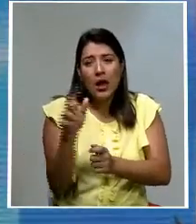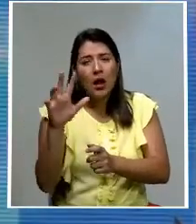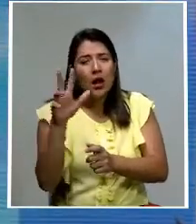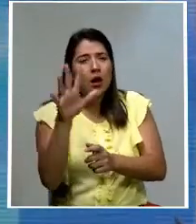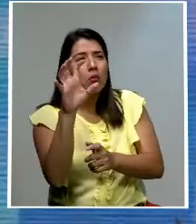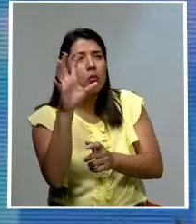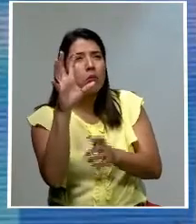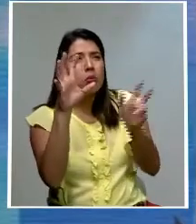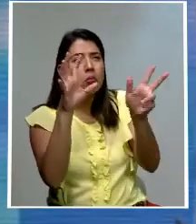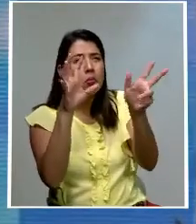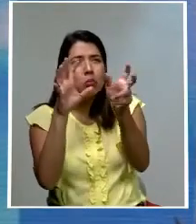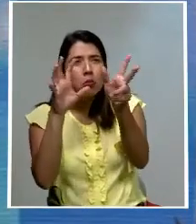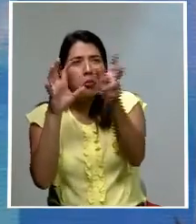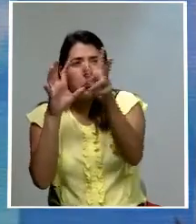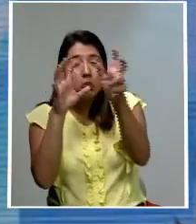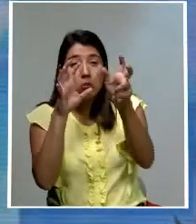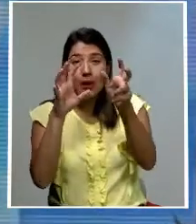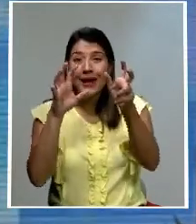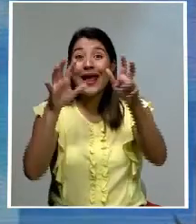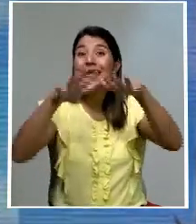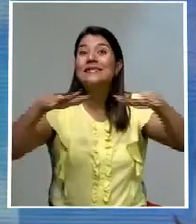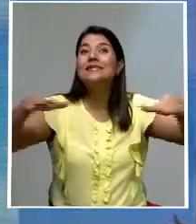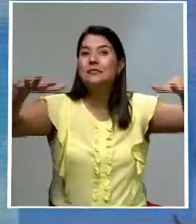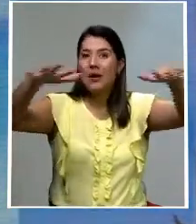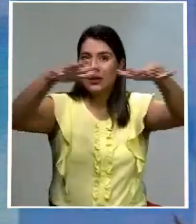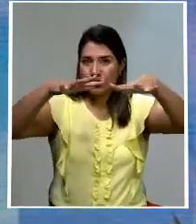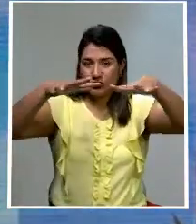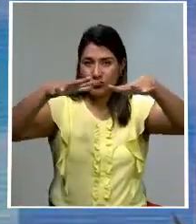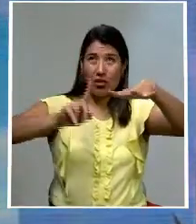30.000 kilómetros por hora en el espacio.